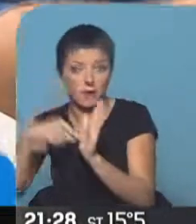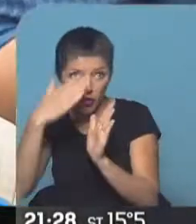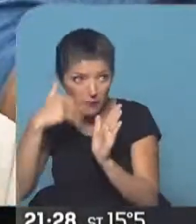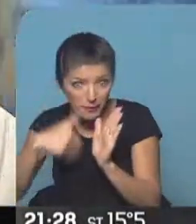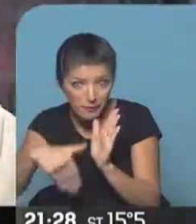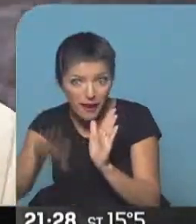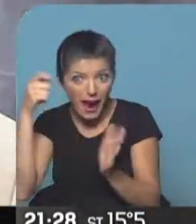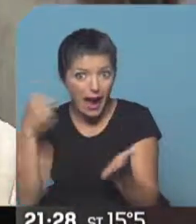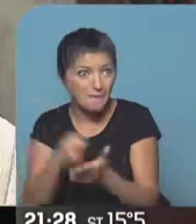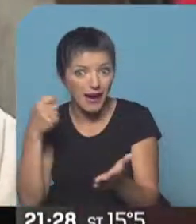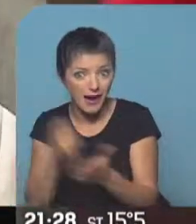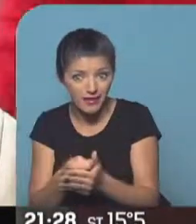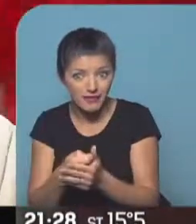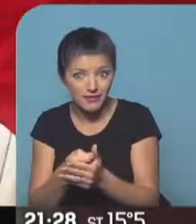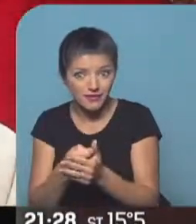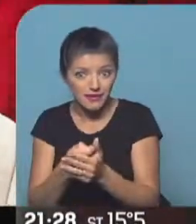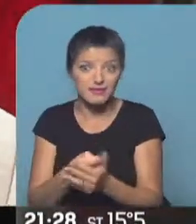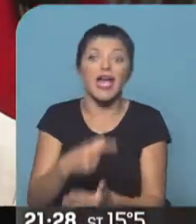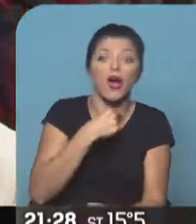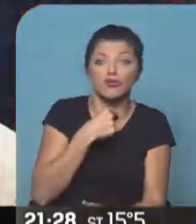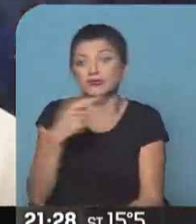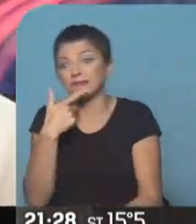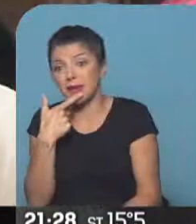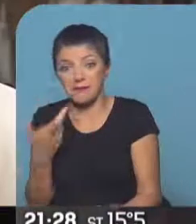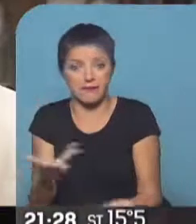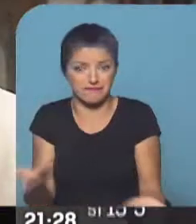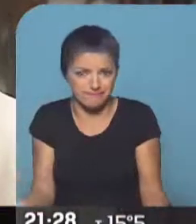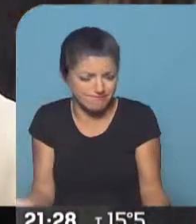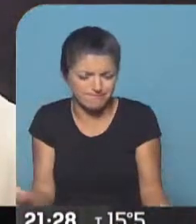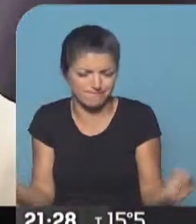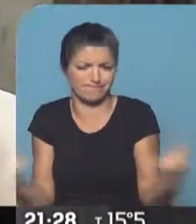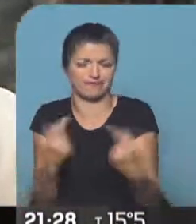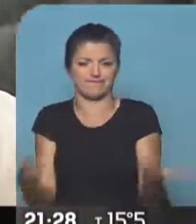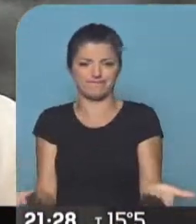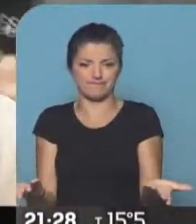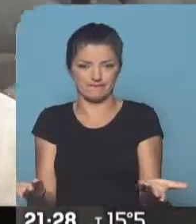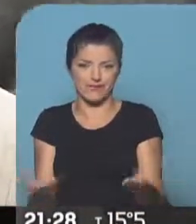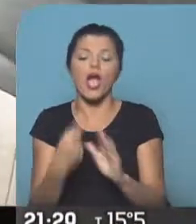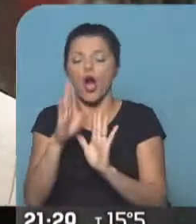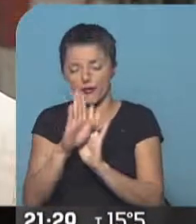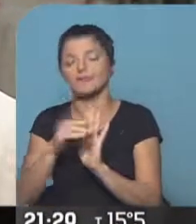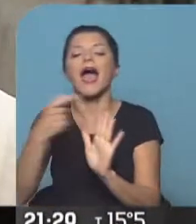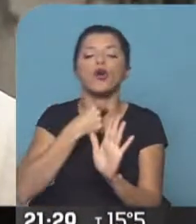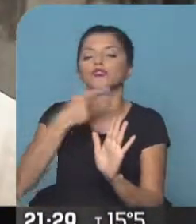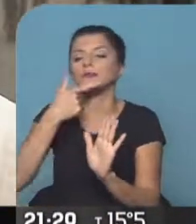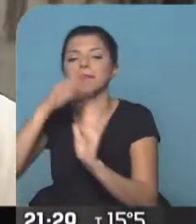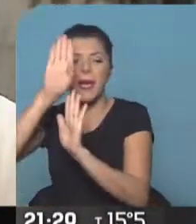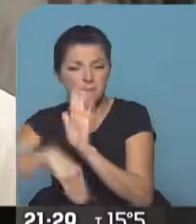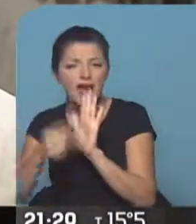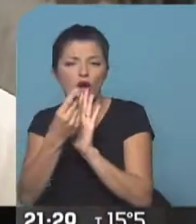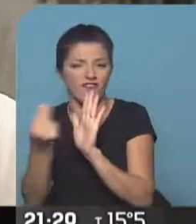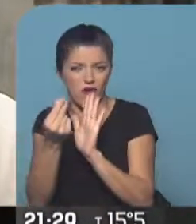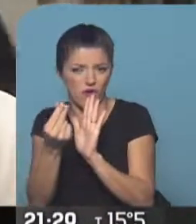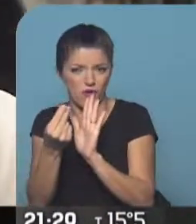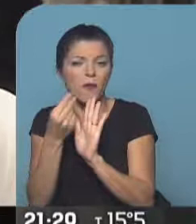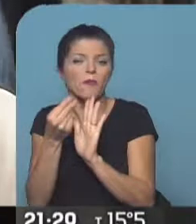pagar la cuota correspondiente a agosto, septiembre. Desde ya que es mucho menor, porque el gas donde